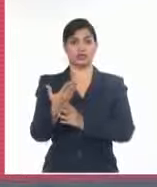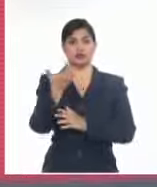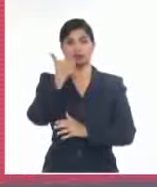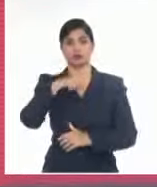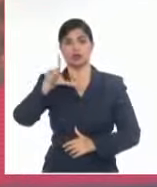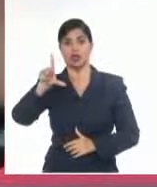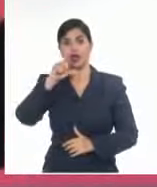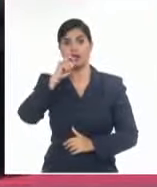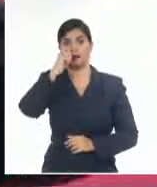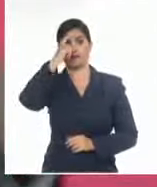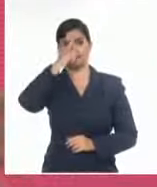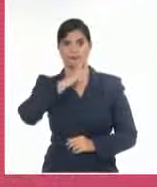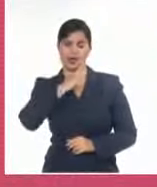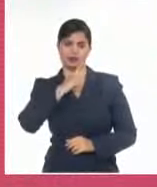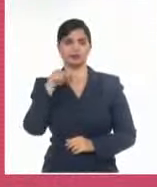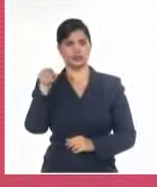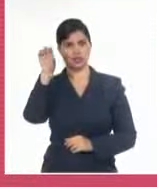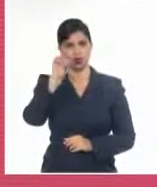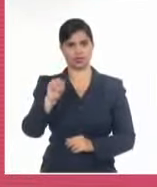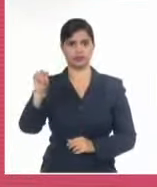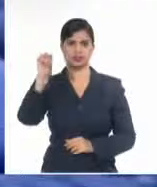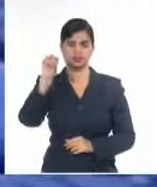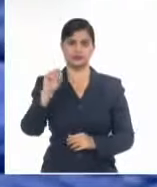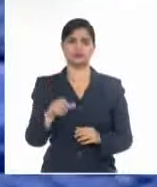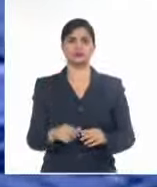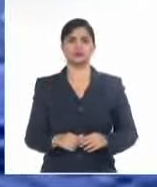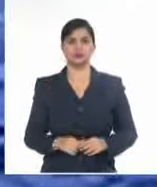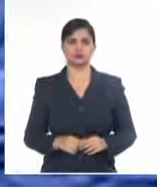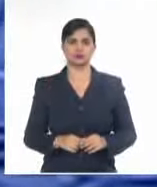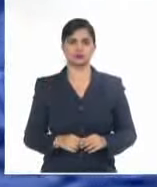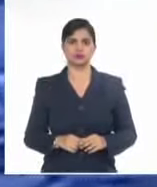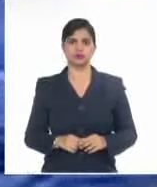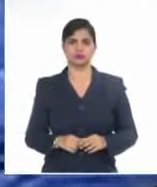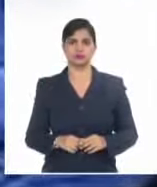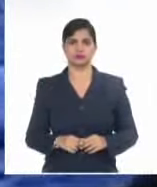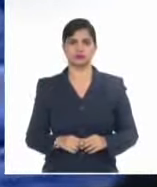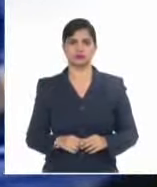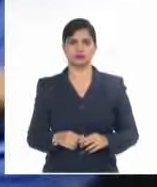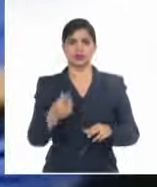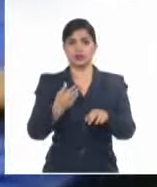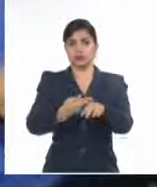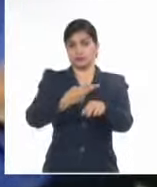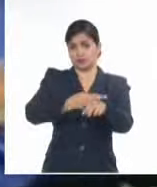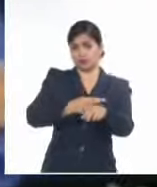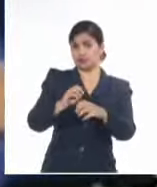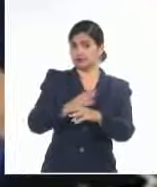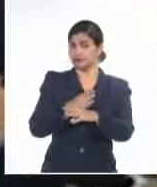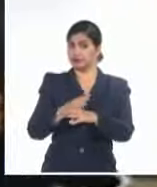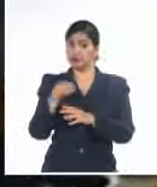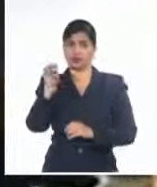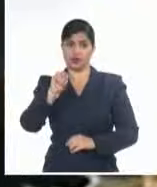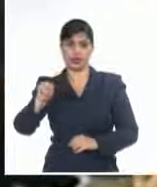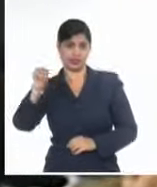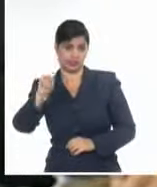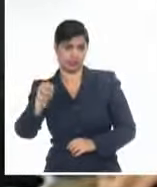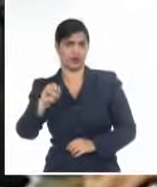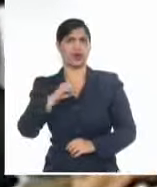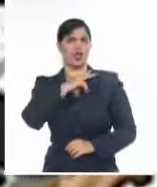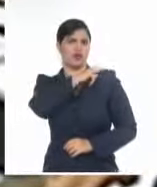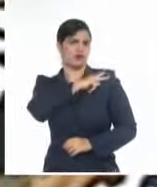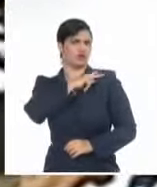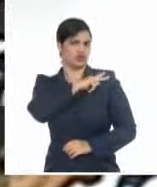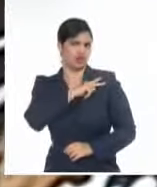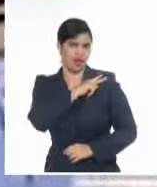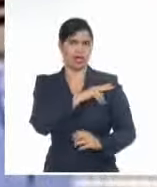los Pueblos, ALBA-TCP. De esta forma, representantes de dicha organización, movimientos sociales e intelectuales, izaron